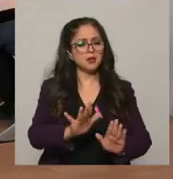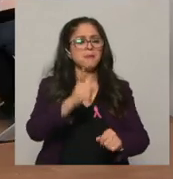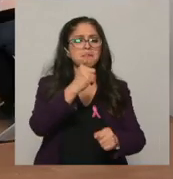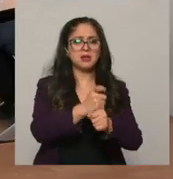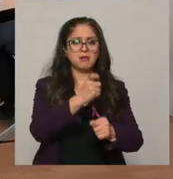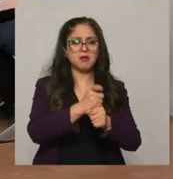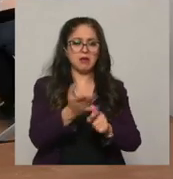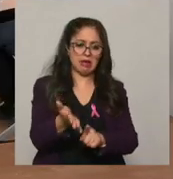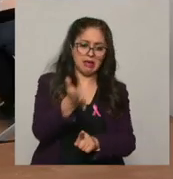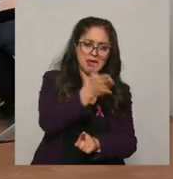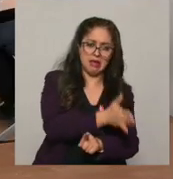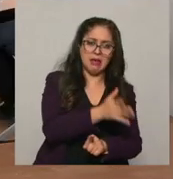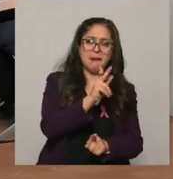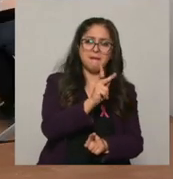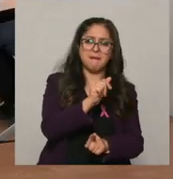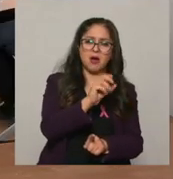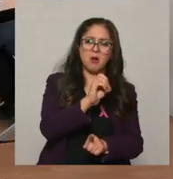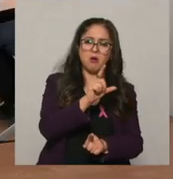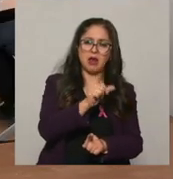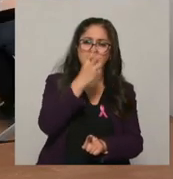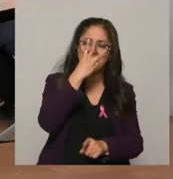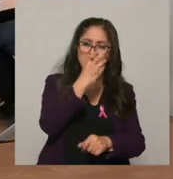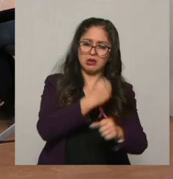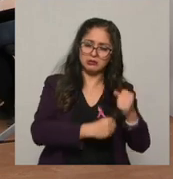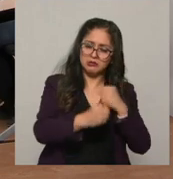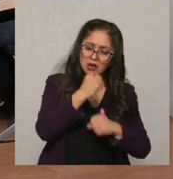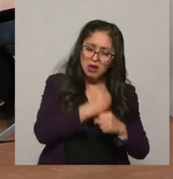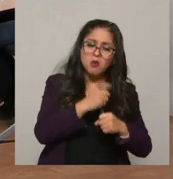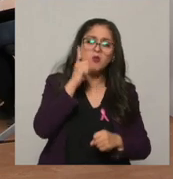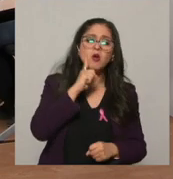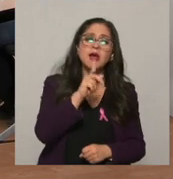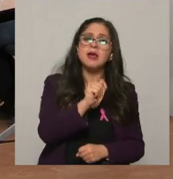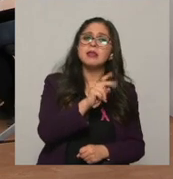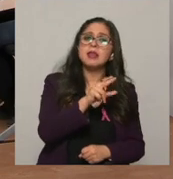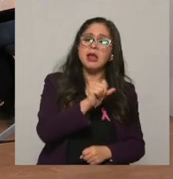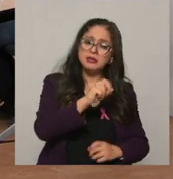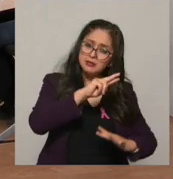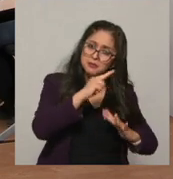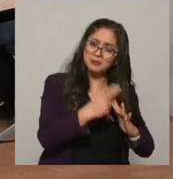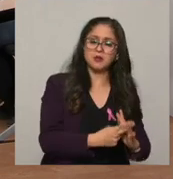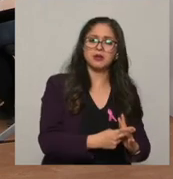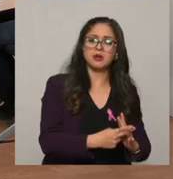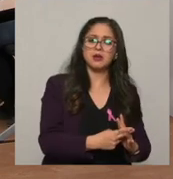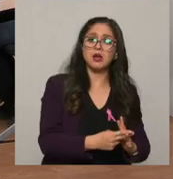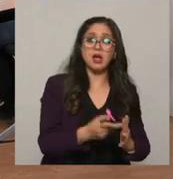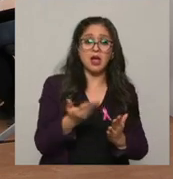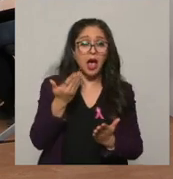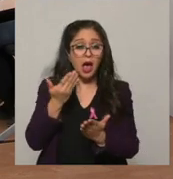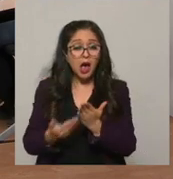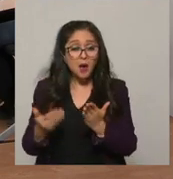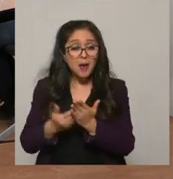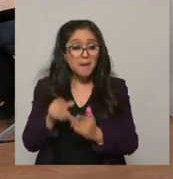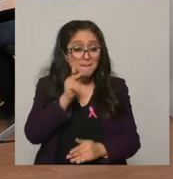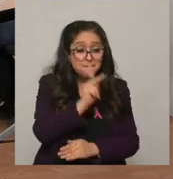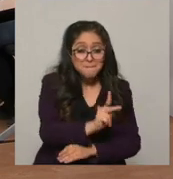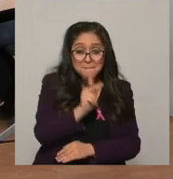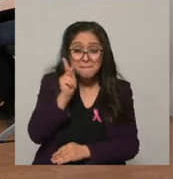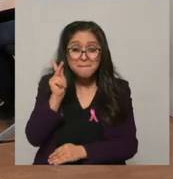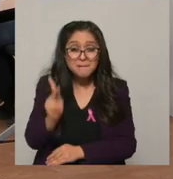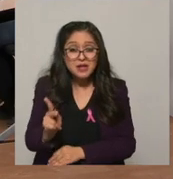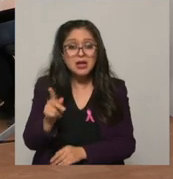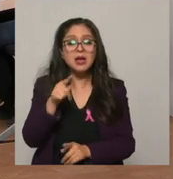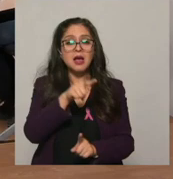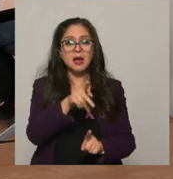hace 3 años. Paola, esta chica, esta mujer trans que fue asesinada. Ahora, como un ejemplo de lo mismo que ocurrió